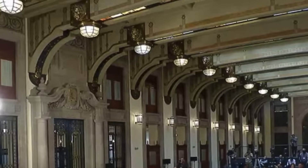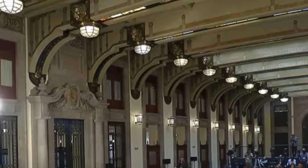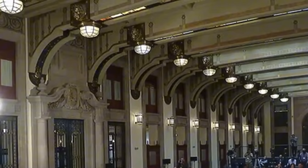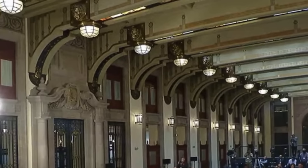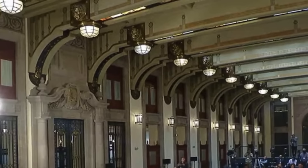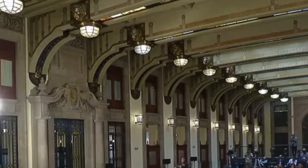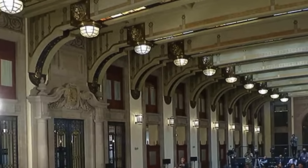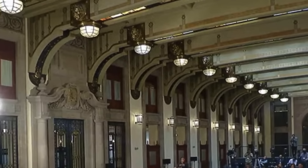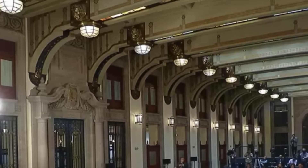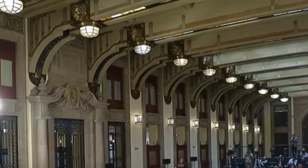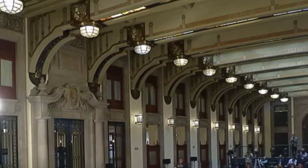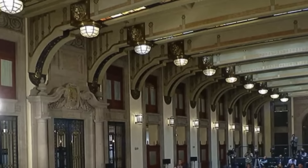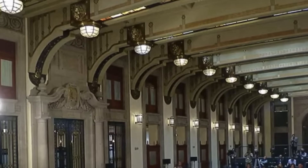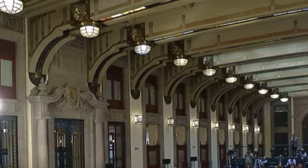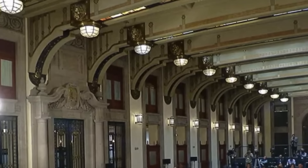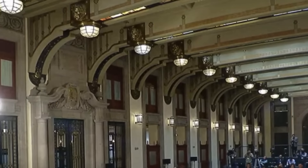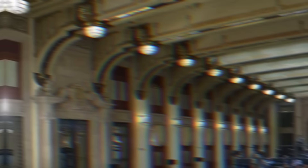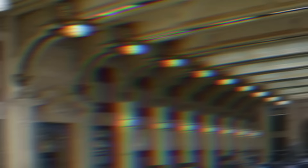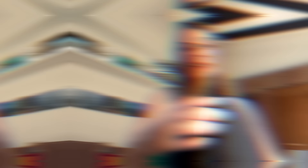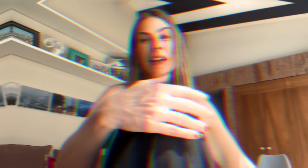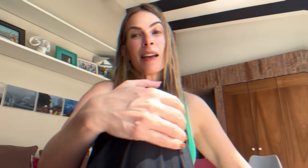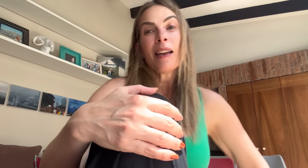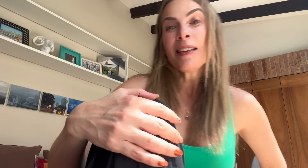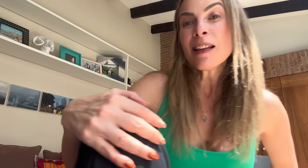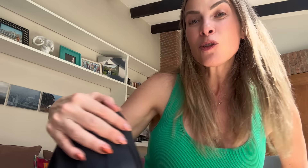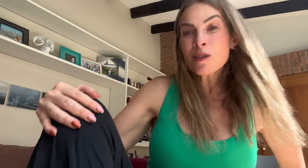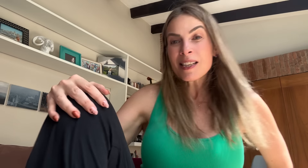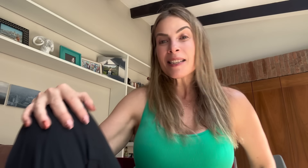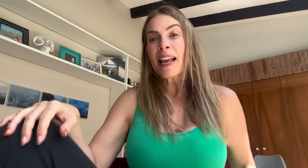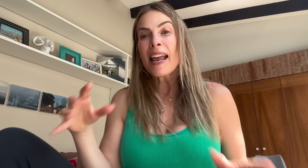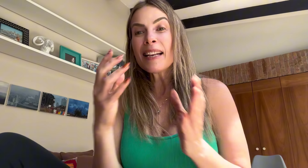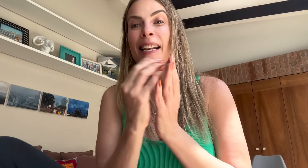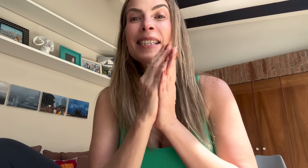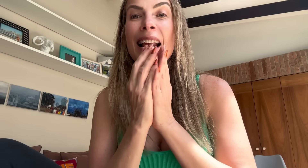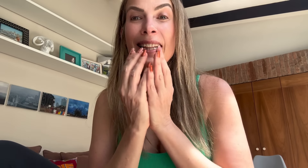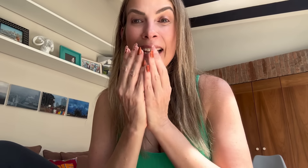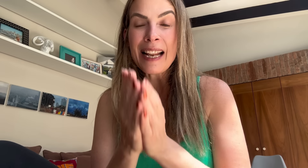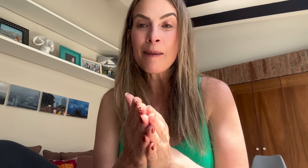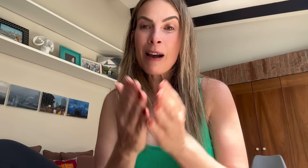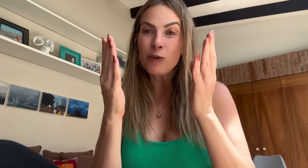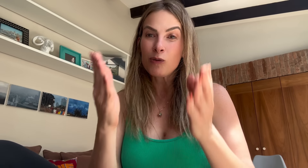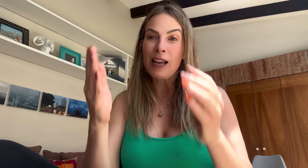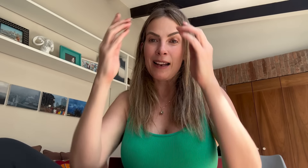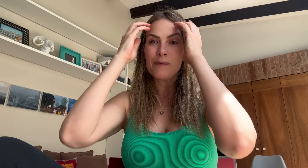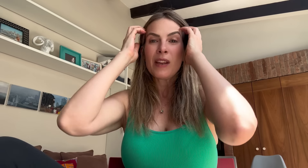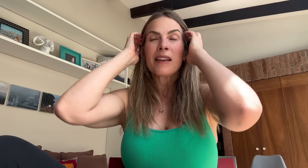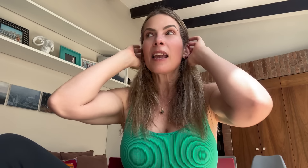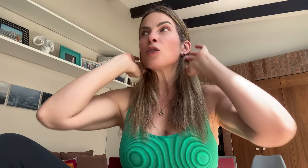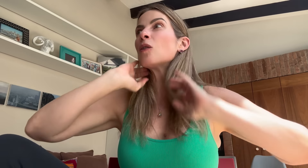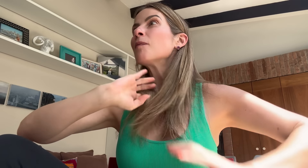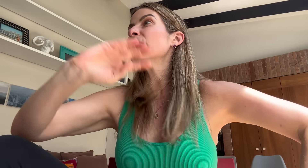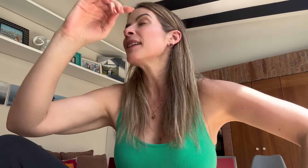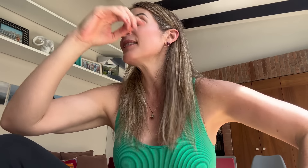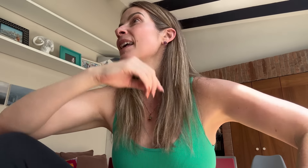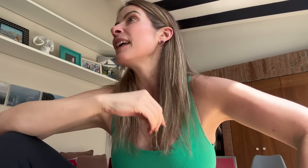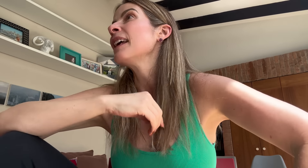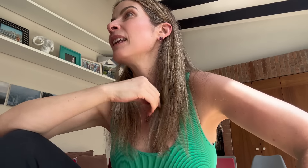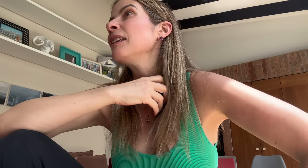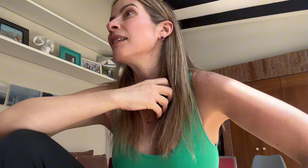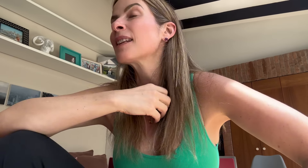Presidente, sí. Peor ya. Que el PRI, peor que Porfirio Díaz. No. Y entonces, ese es el dilema brutal que yo